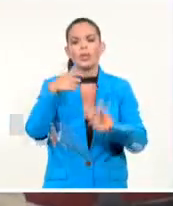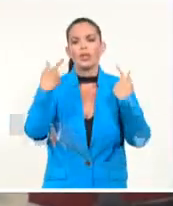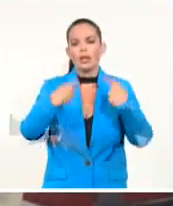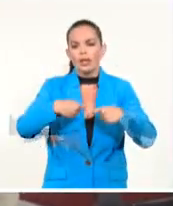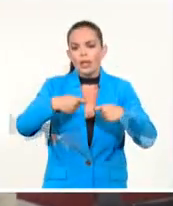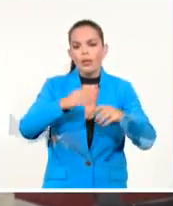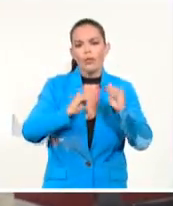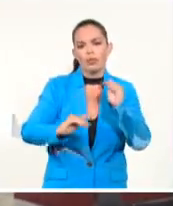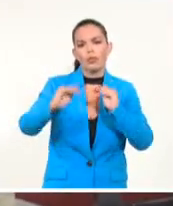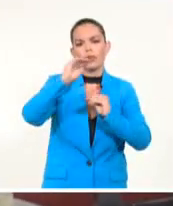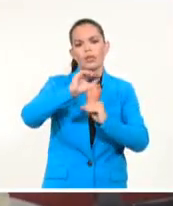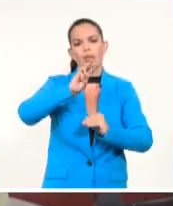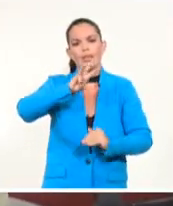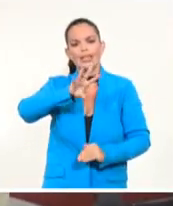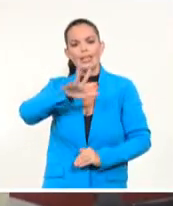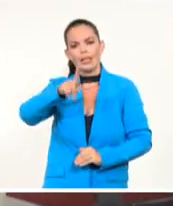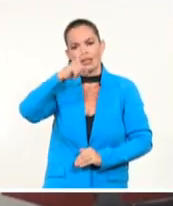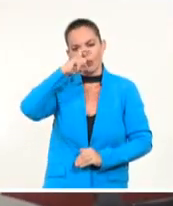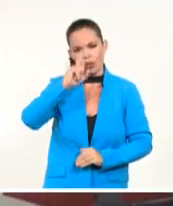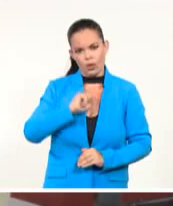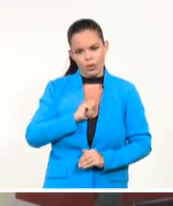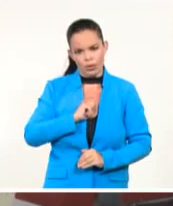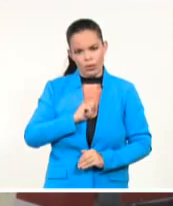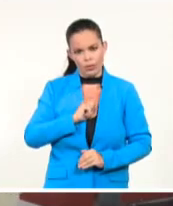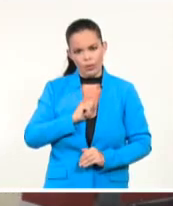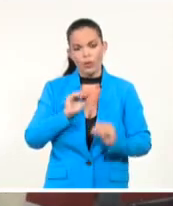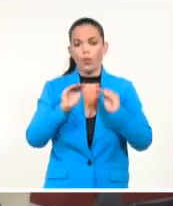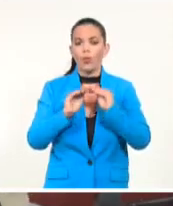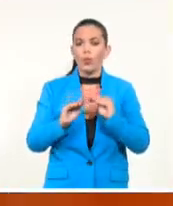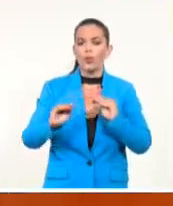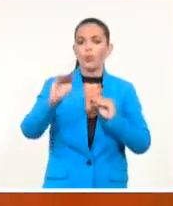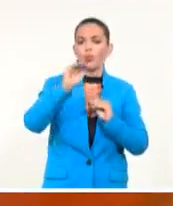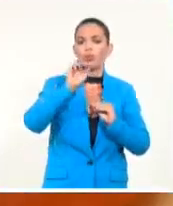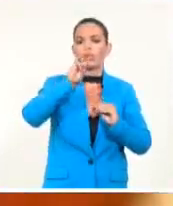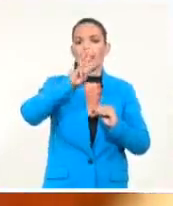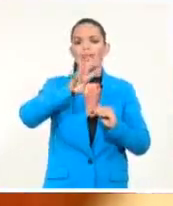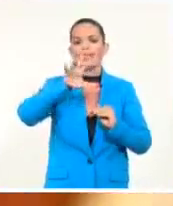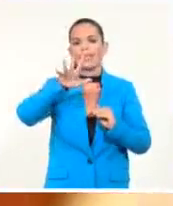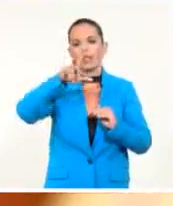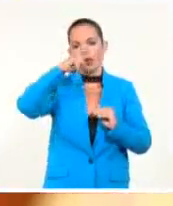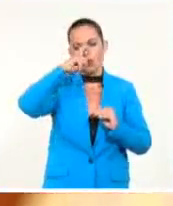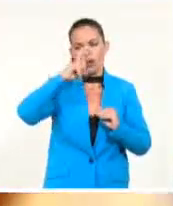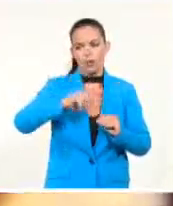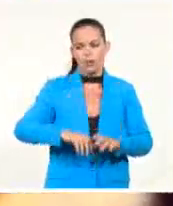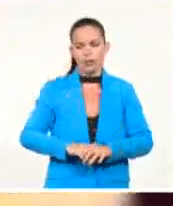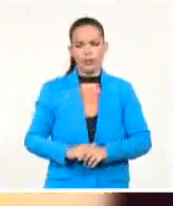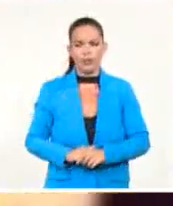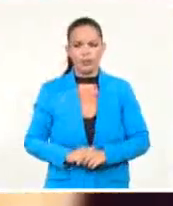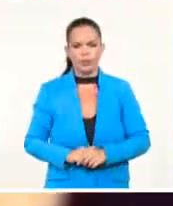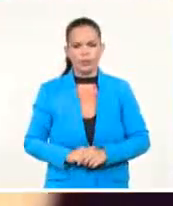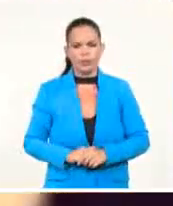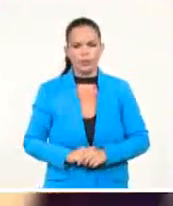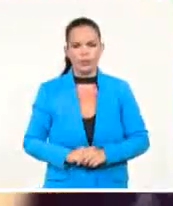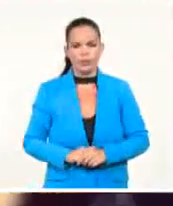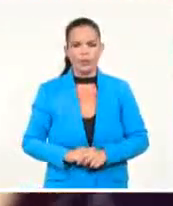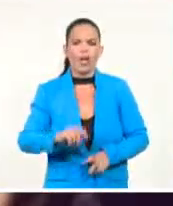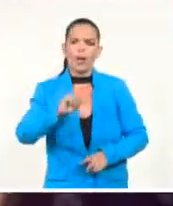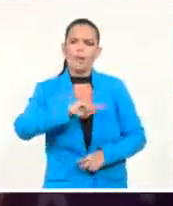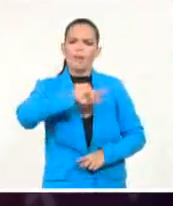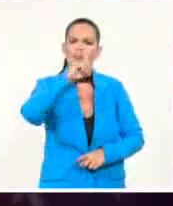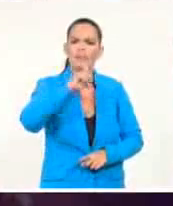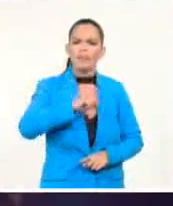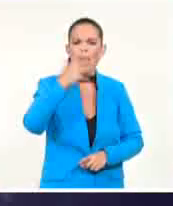o sea, tener que sean nominados de 35 años hacia adelante. A la pregunta de a quién o a qué se